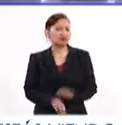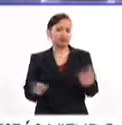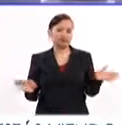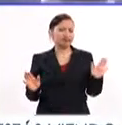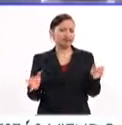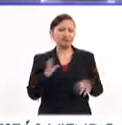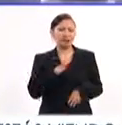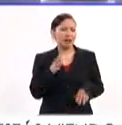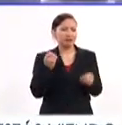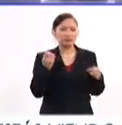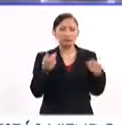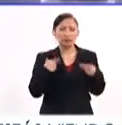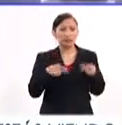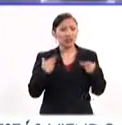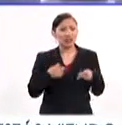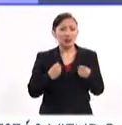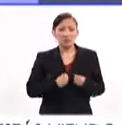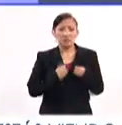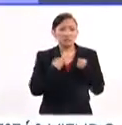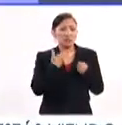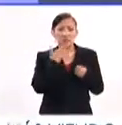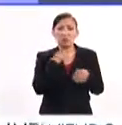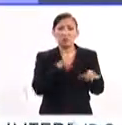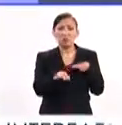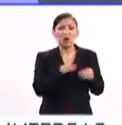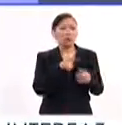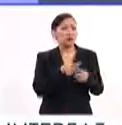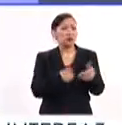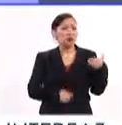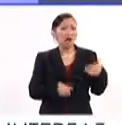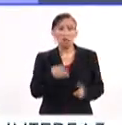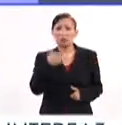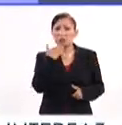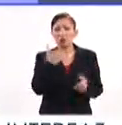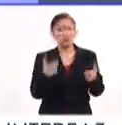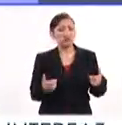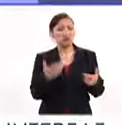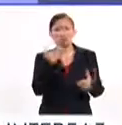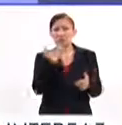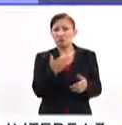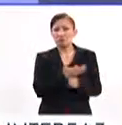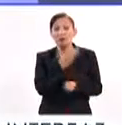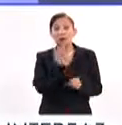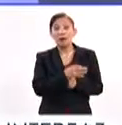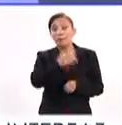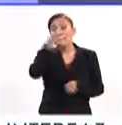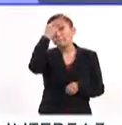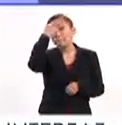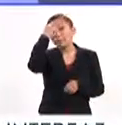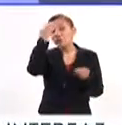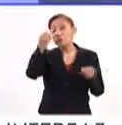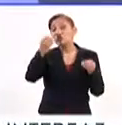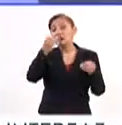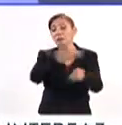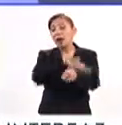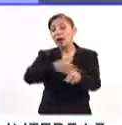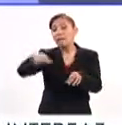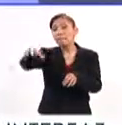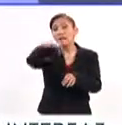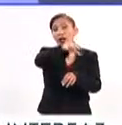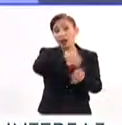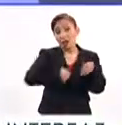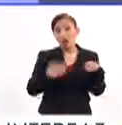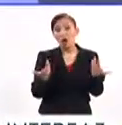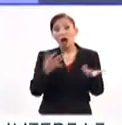hay muchísima gente que vive del teatro y que vive bastante bien, bastante bien. Hay que pensar que son un montón de familias que viven